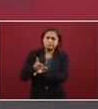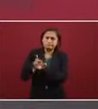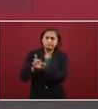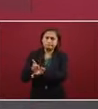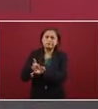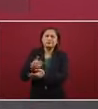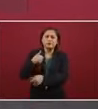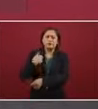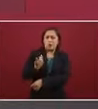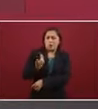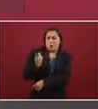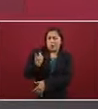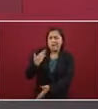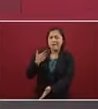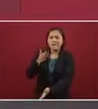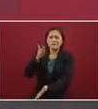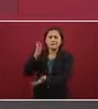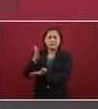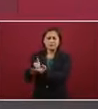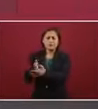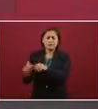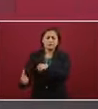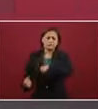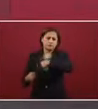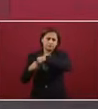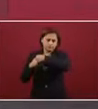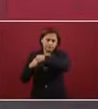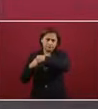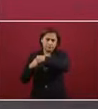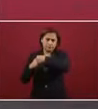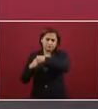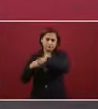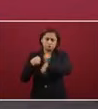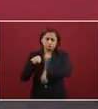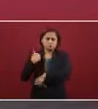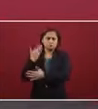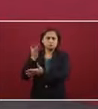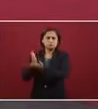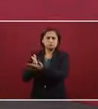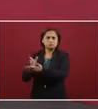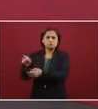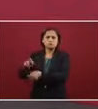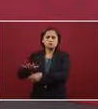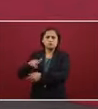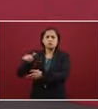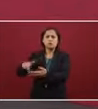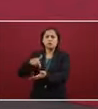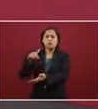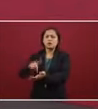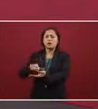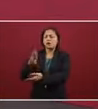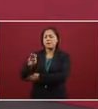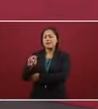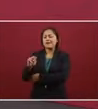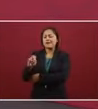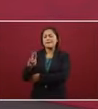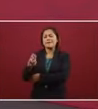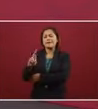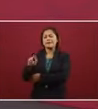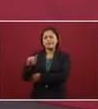estar en la frontera, estuve en Benemérito de las Américas,